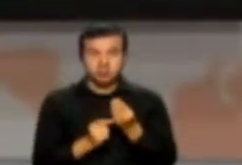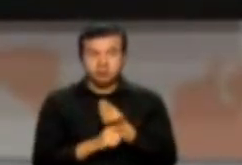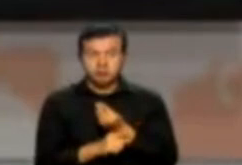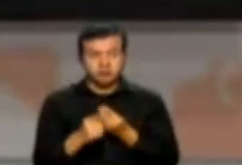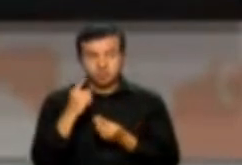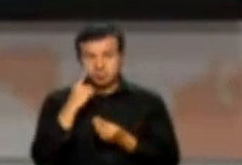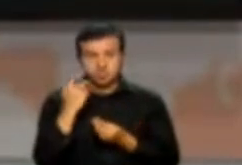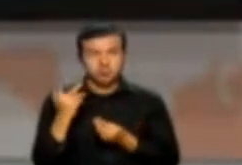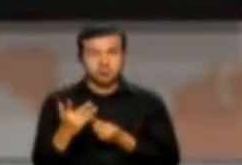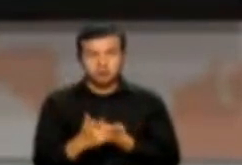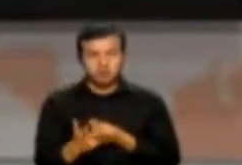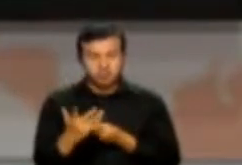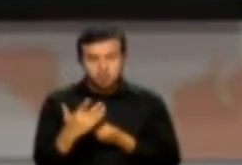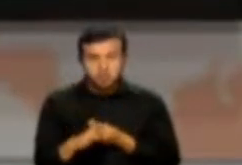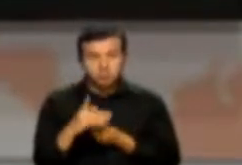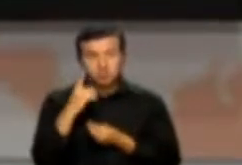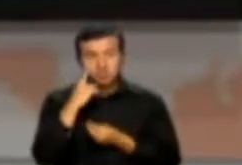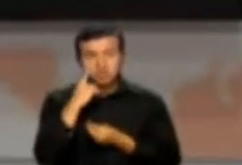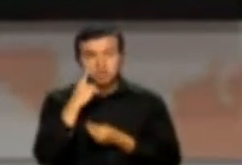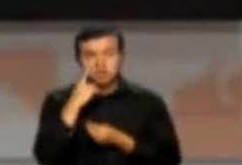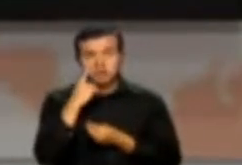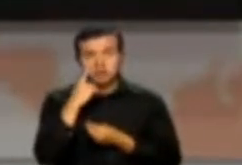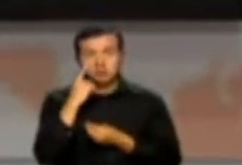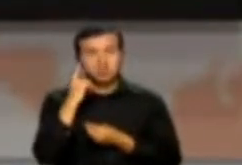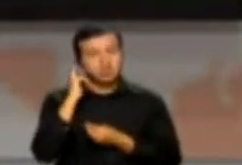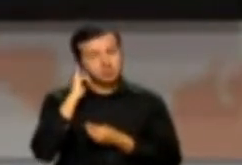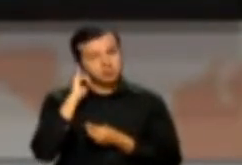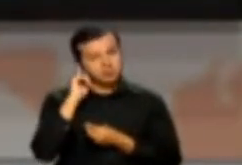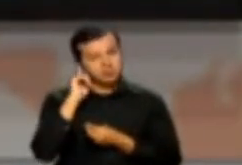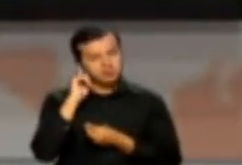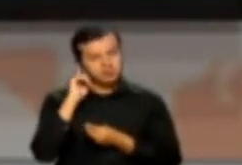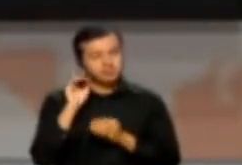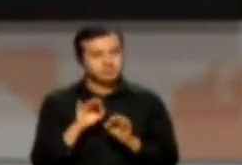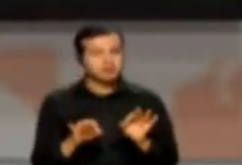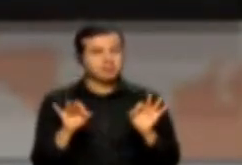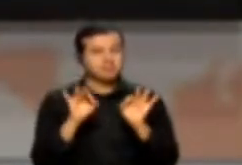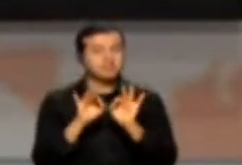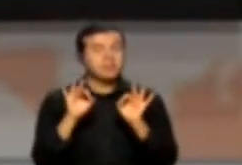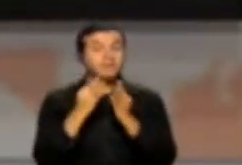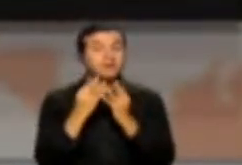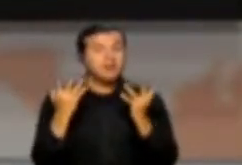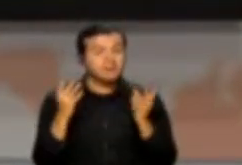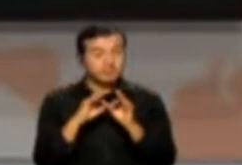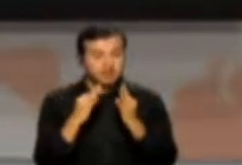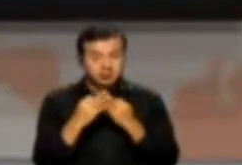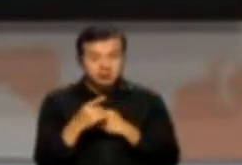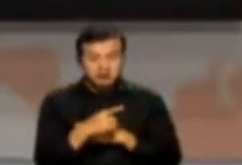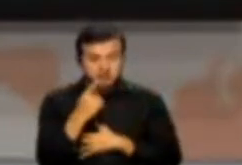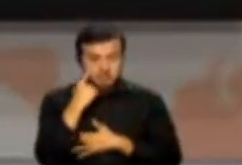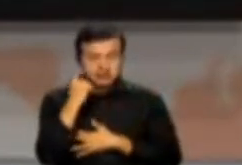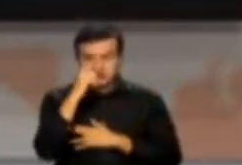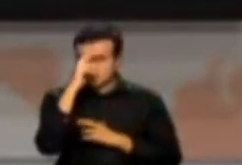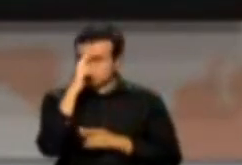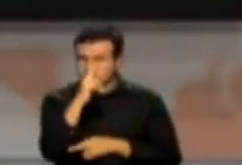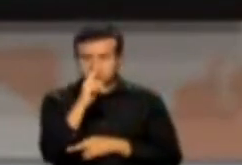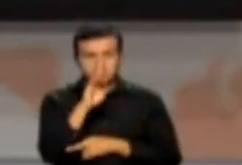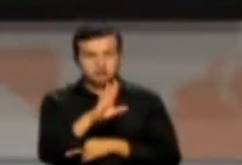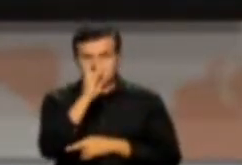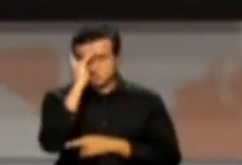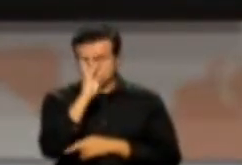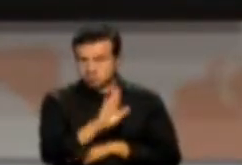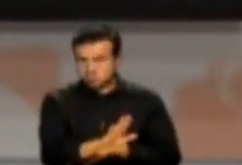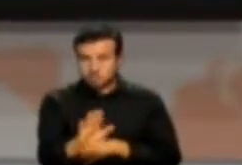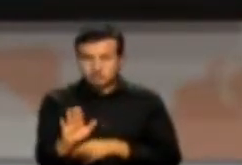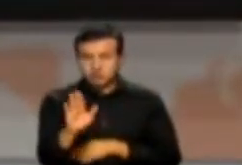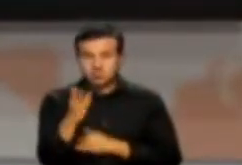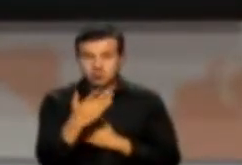quieren ser donante es el 91 por ciento de donante es importante porque la familia también tiene que respetar esa decisión en el momento